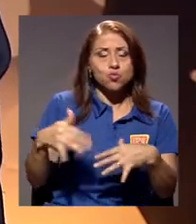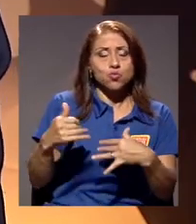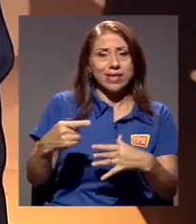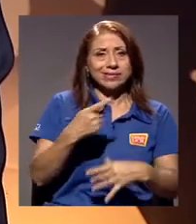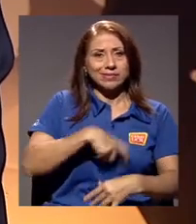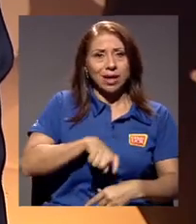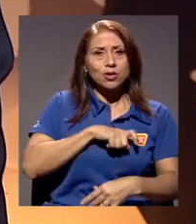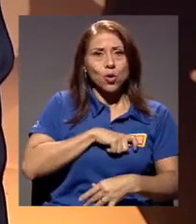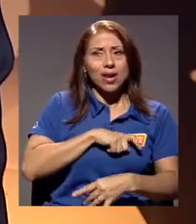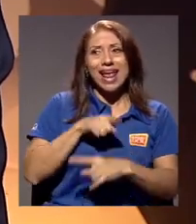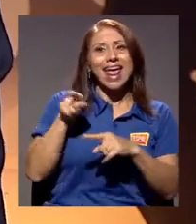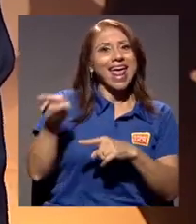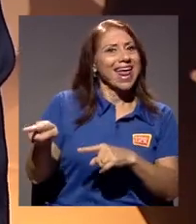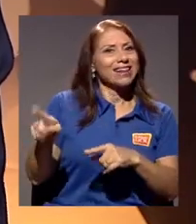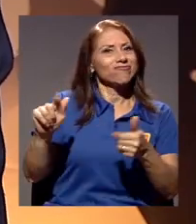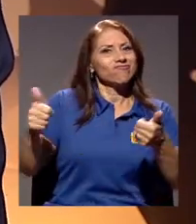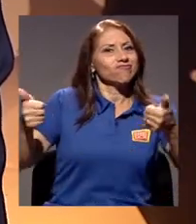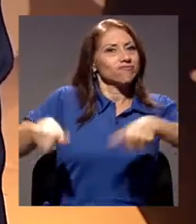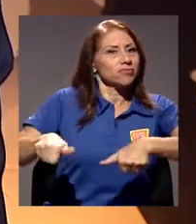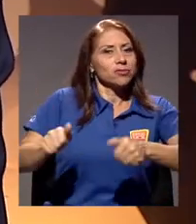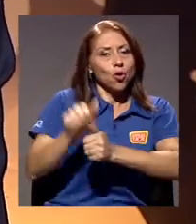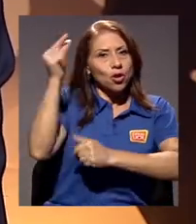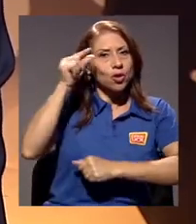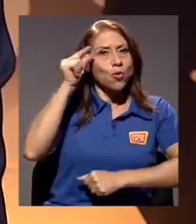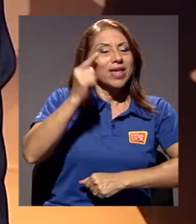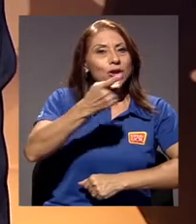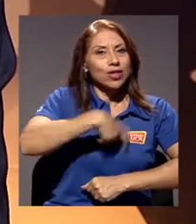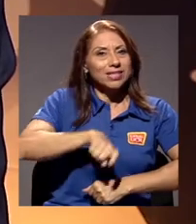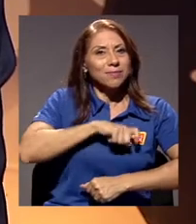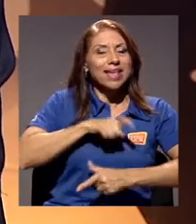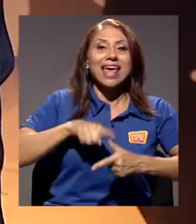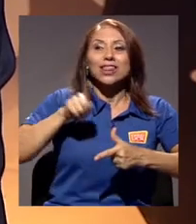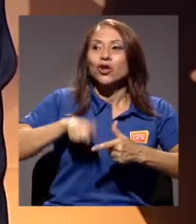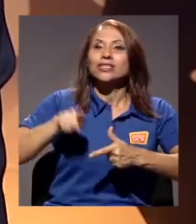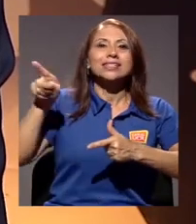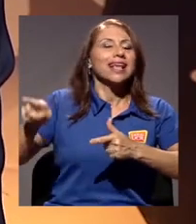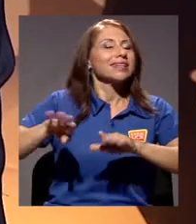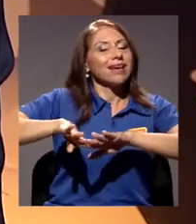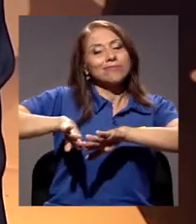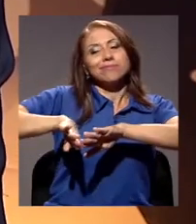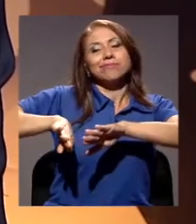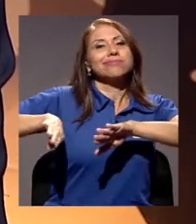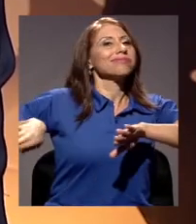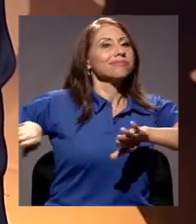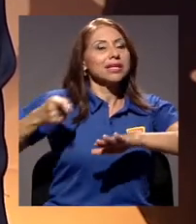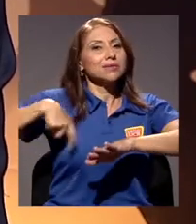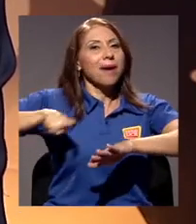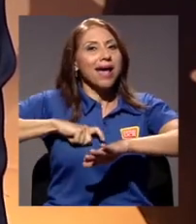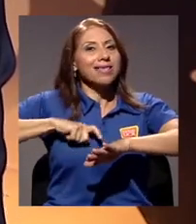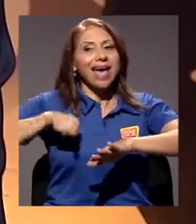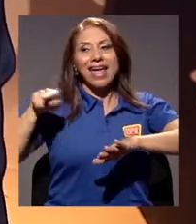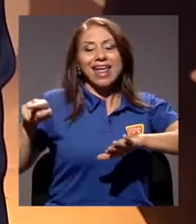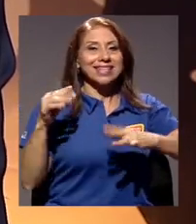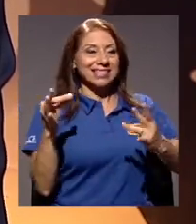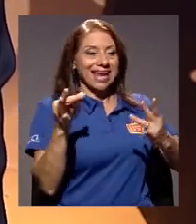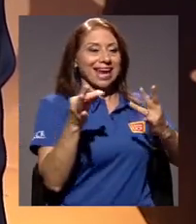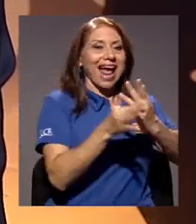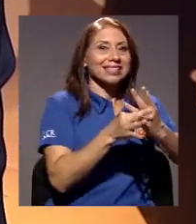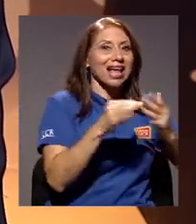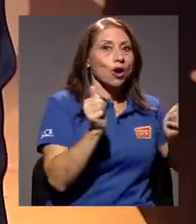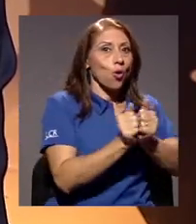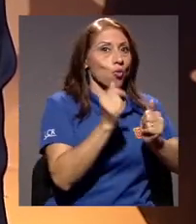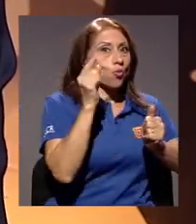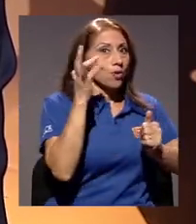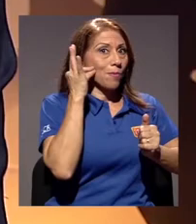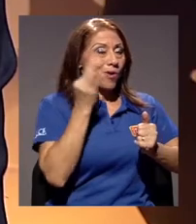discrepancia con el gobierno españa rompe con españa se casan con una grasa en dada cubana y se